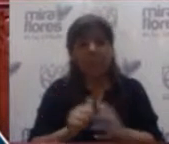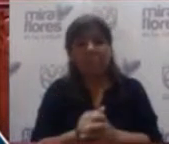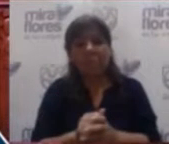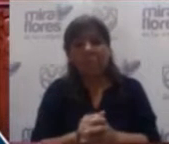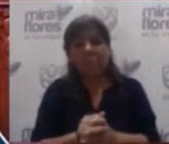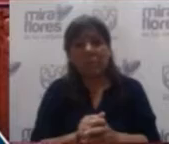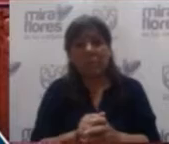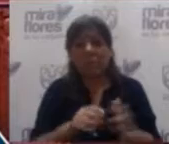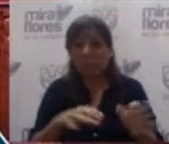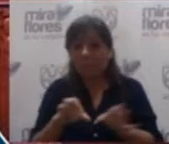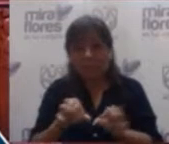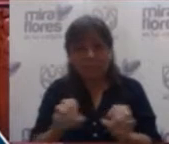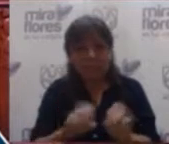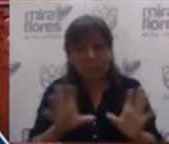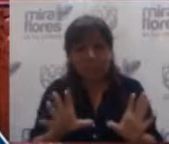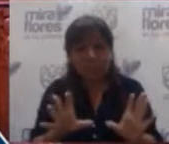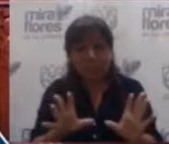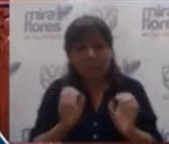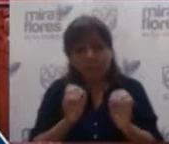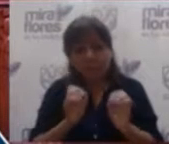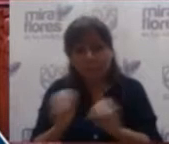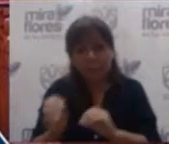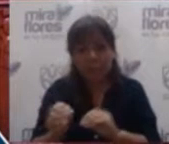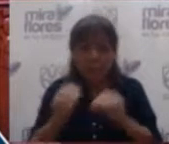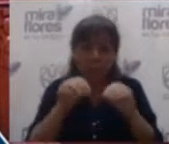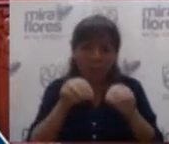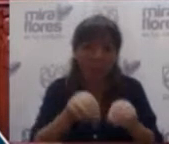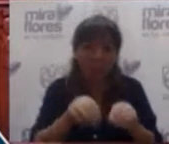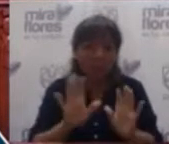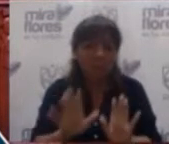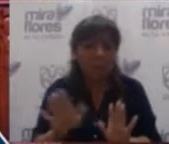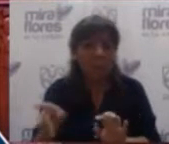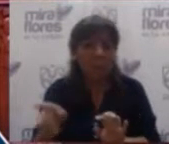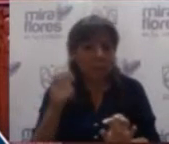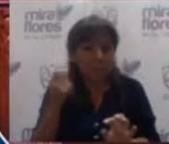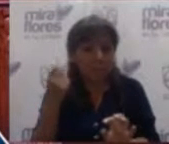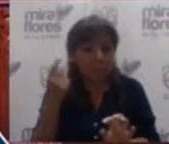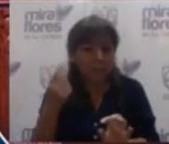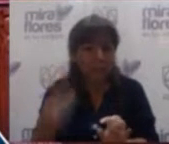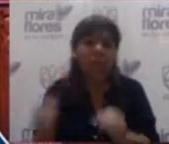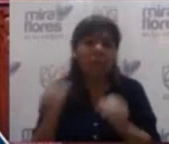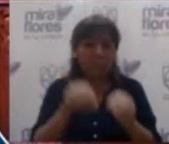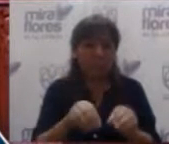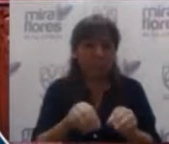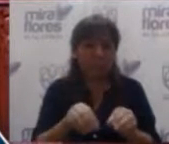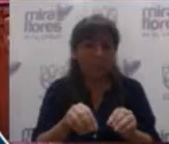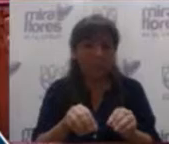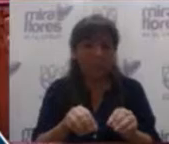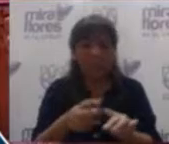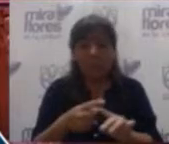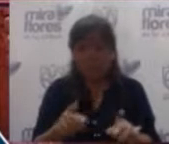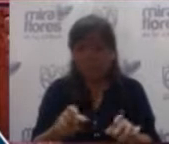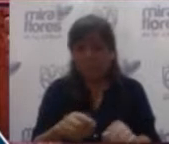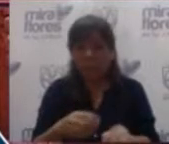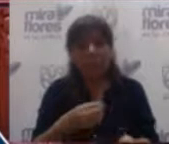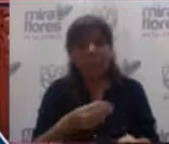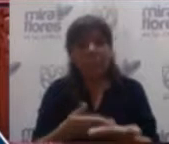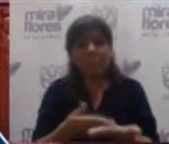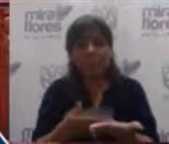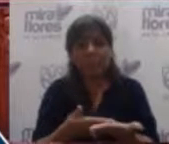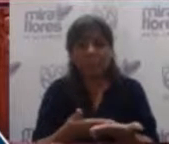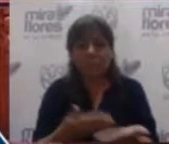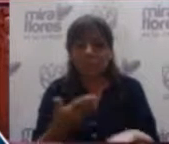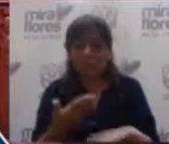evidentes, se pone el SIC, o sea, es lo que se ha entendido, como se ha dicho, ¿no? Pero en todo caso esto se va a confrontar con el